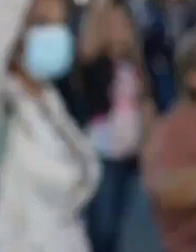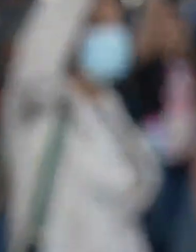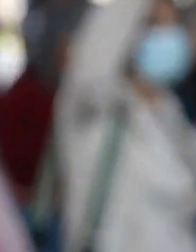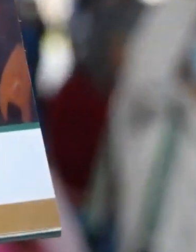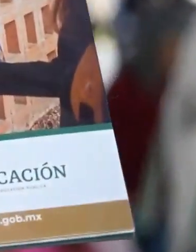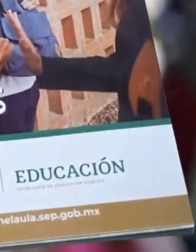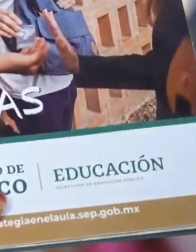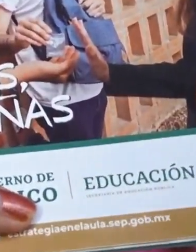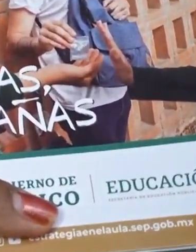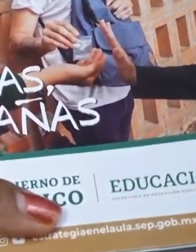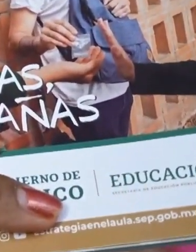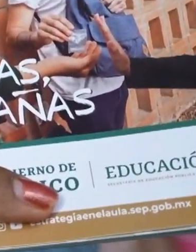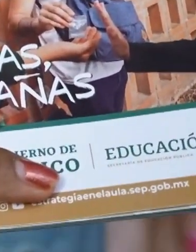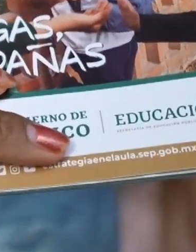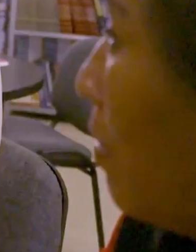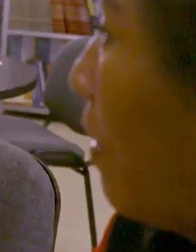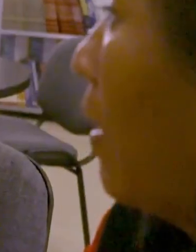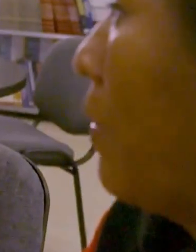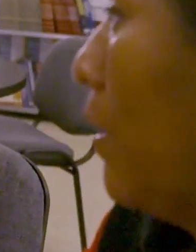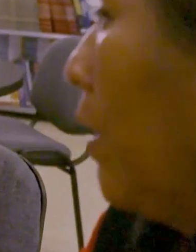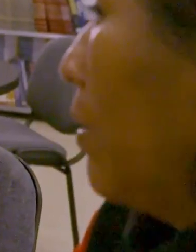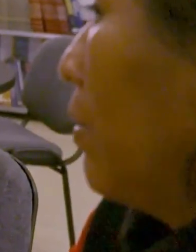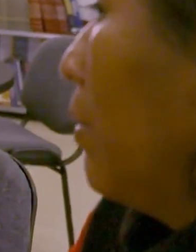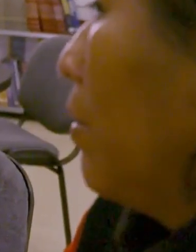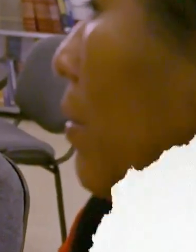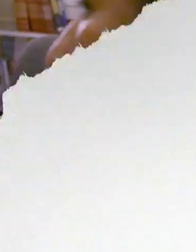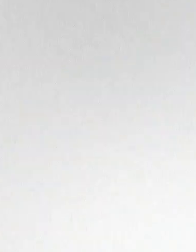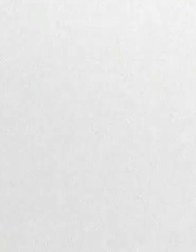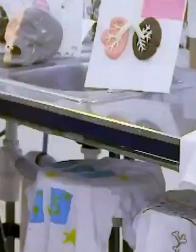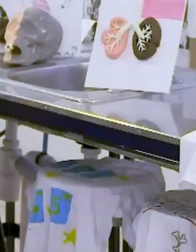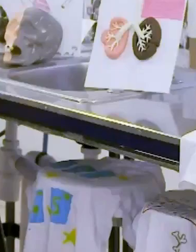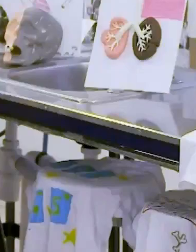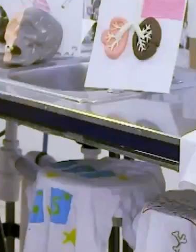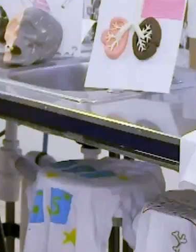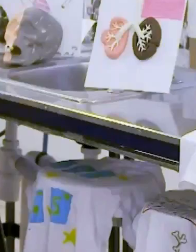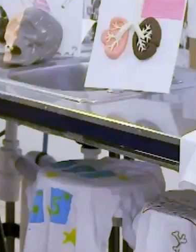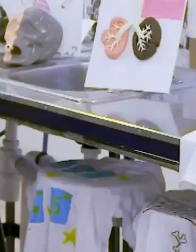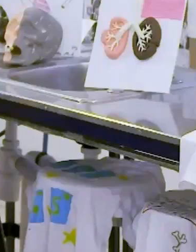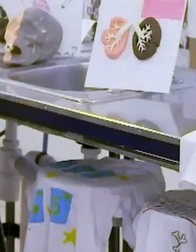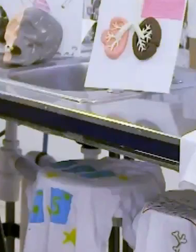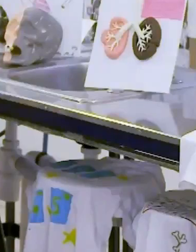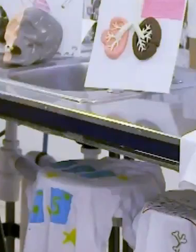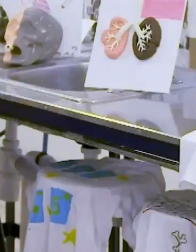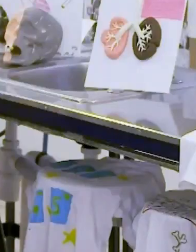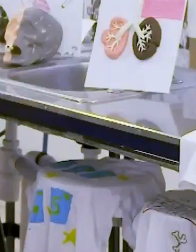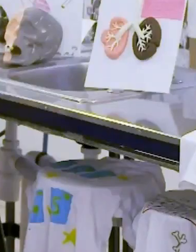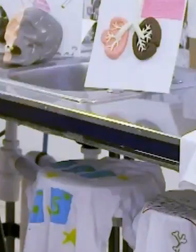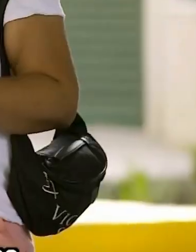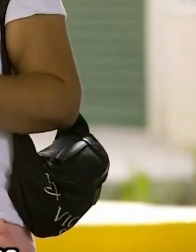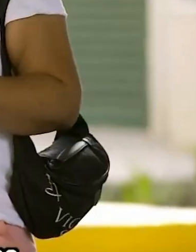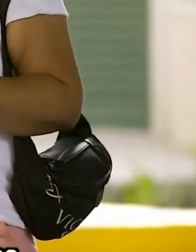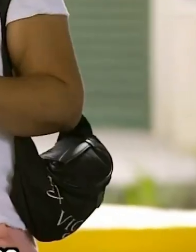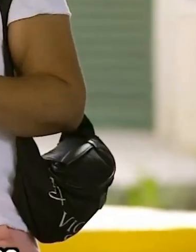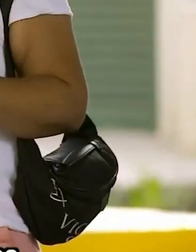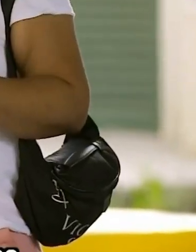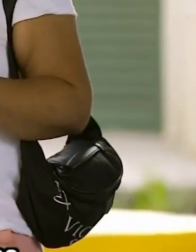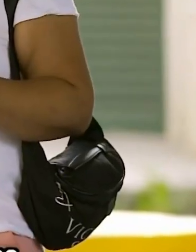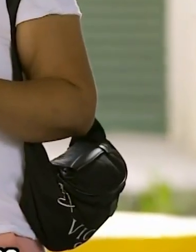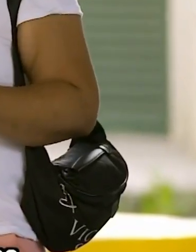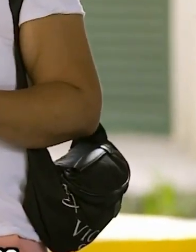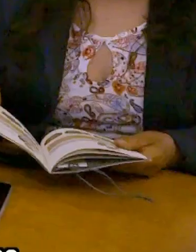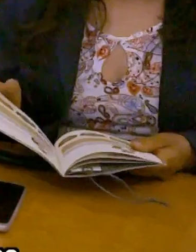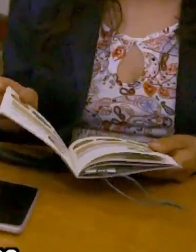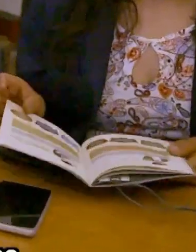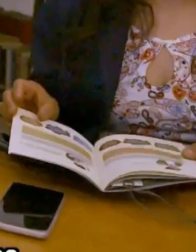la semillita que va a sembrar para trabajar todos a nivel nacional. Creo que es básico el trabajar padres, maestros